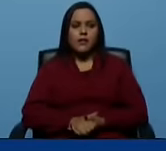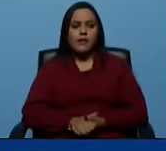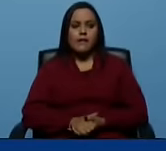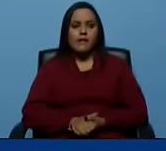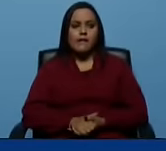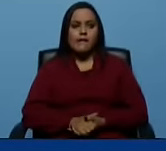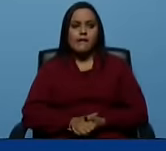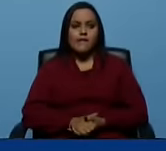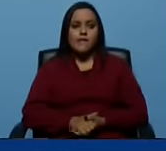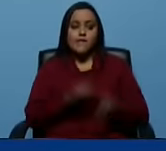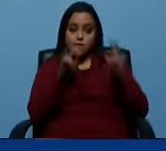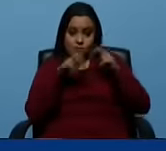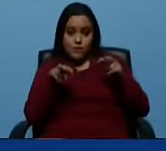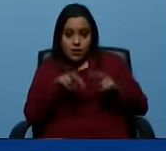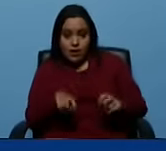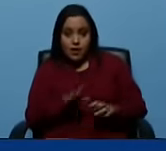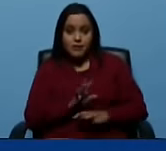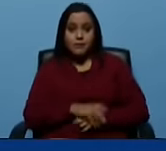Investiguen.